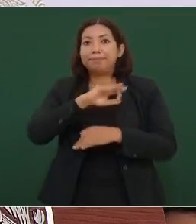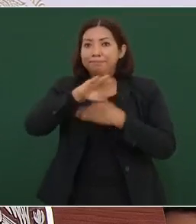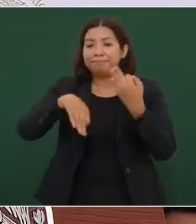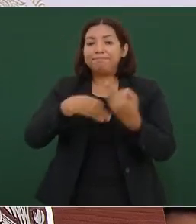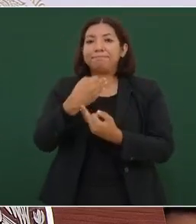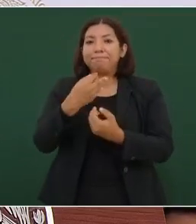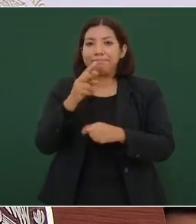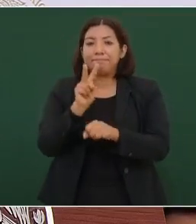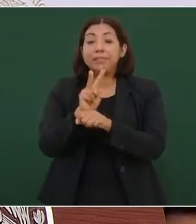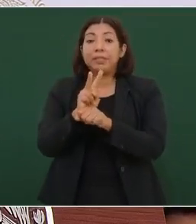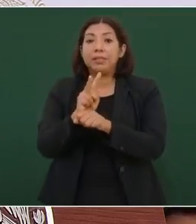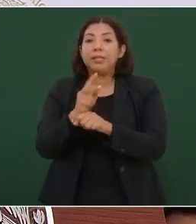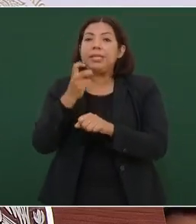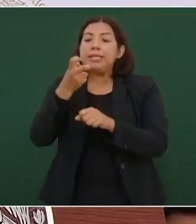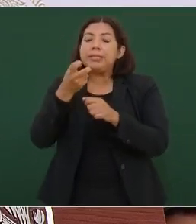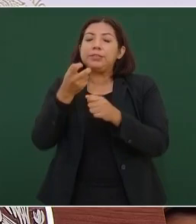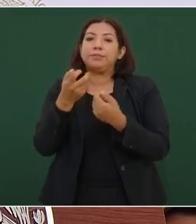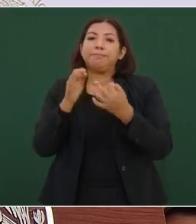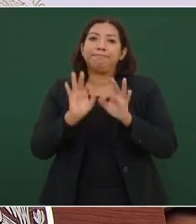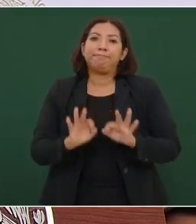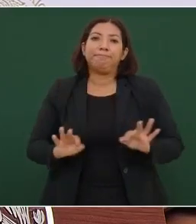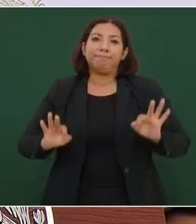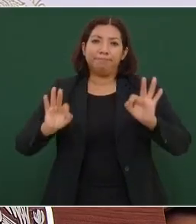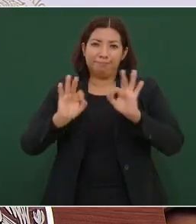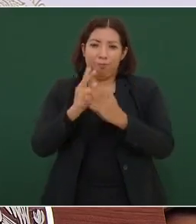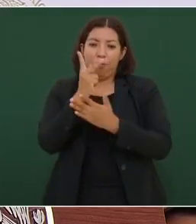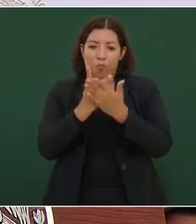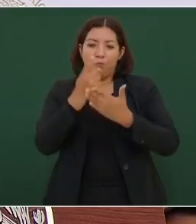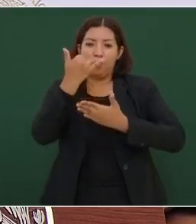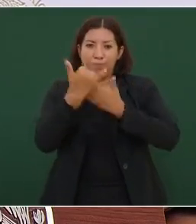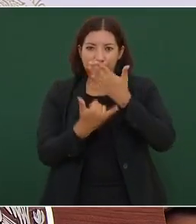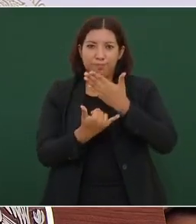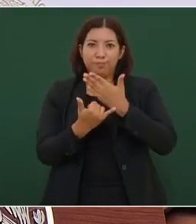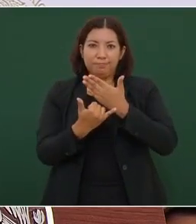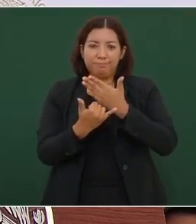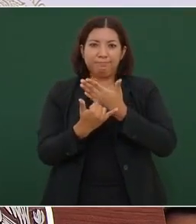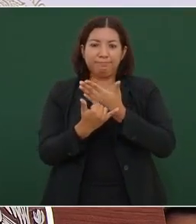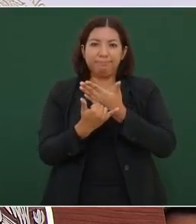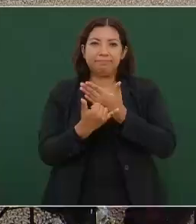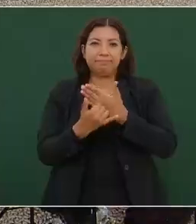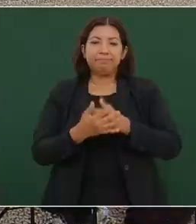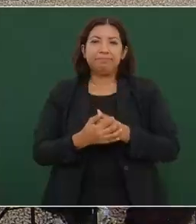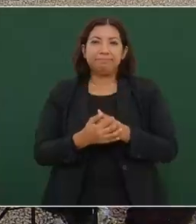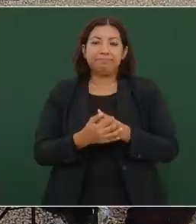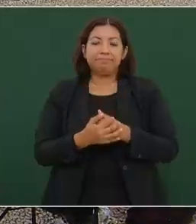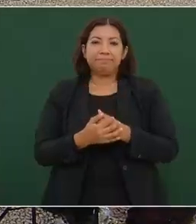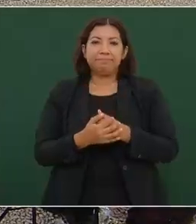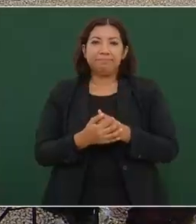este proyecto importante, también una referencia en cuanto a